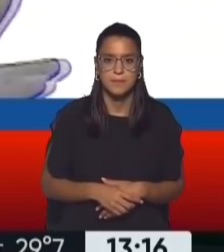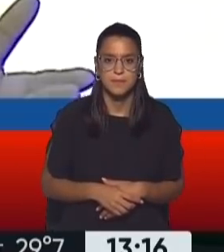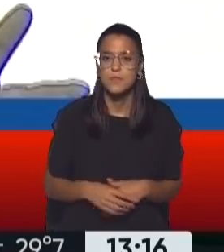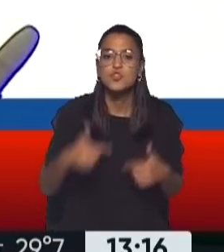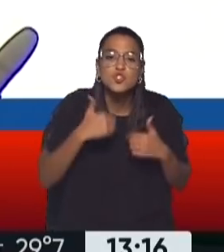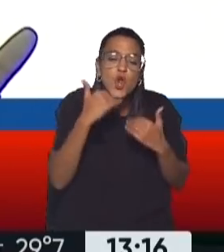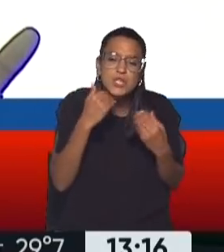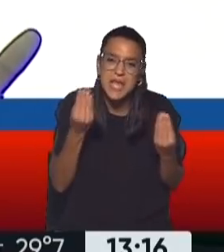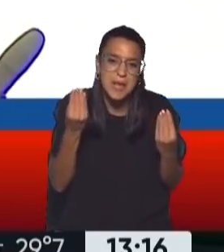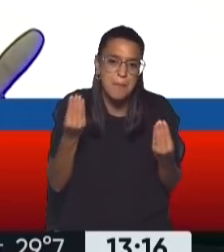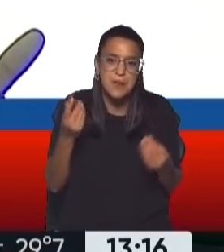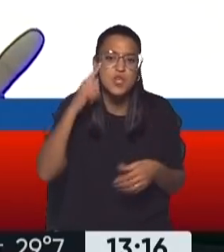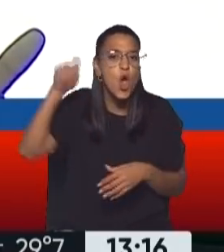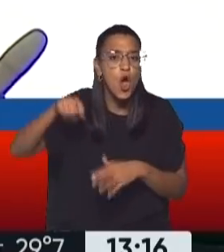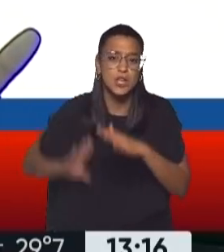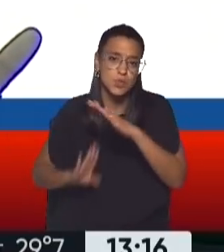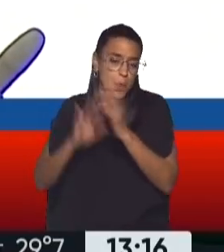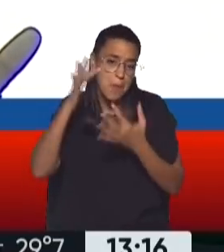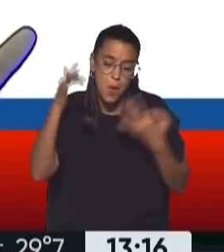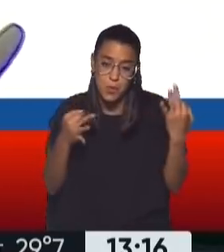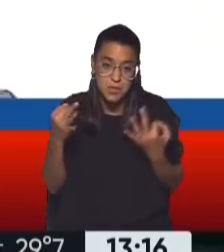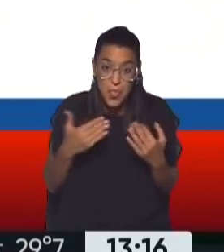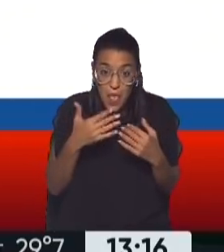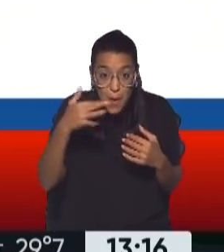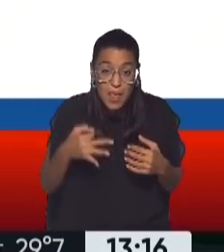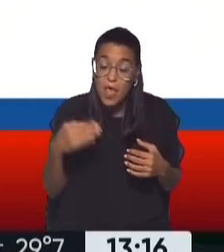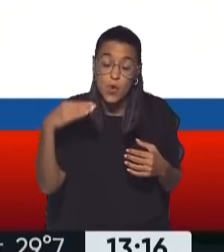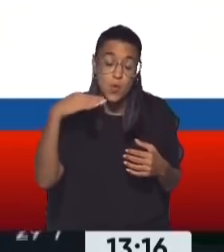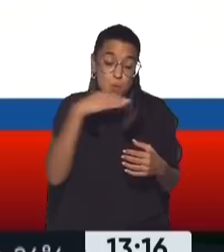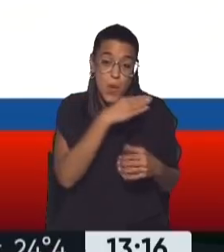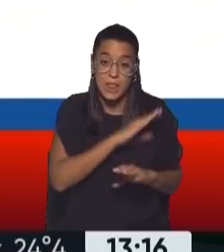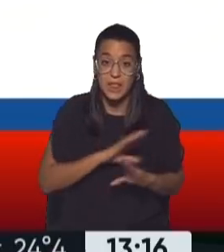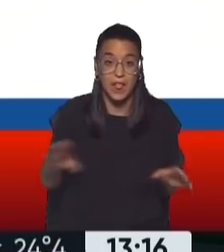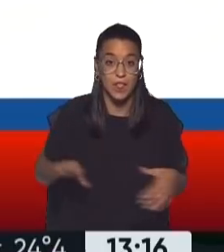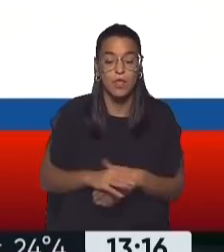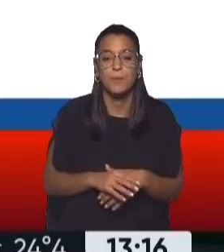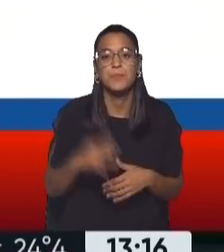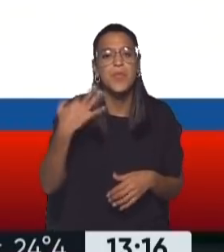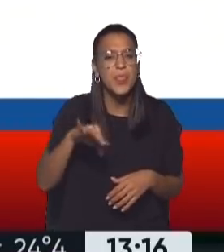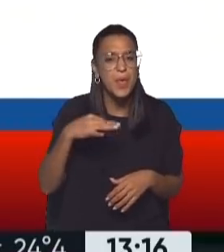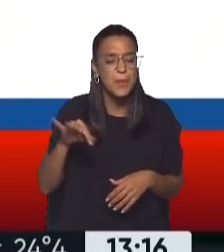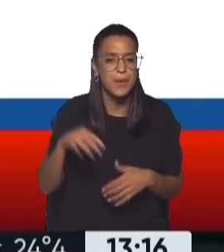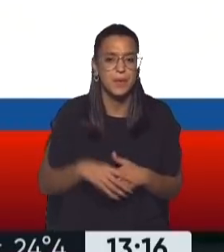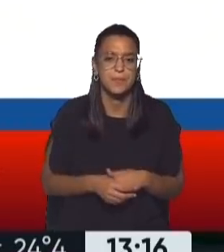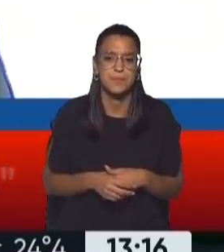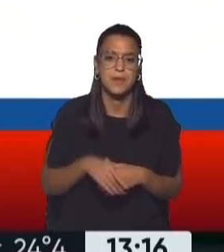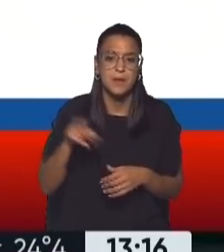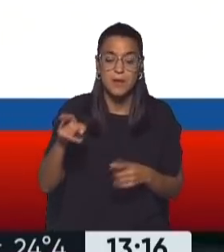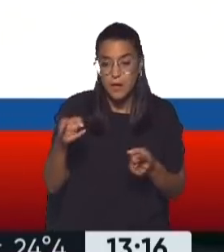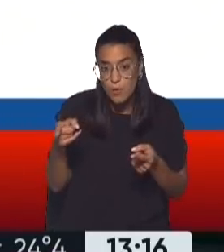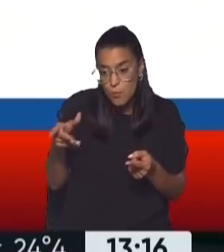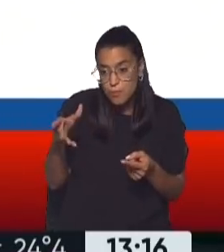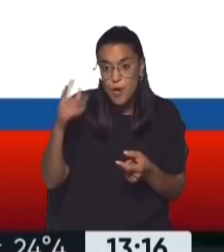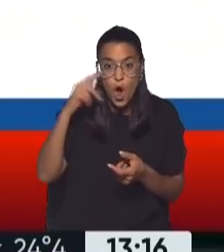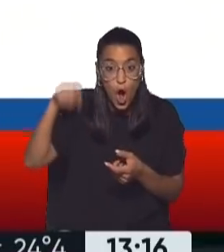Yo no sé qué le pasa a la Corte Suprema de Justicia. La verdad no lo entiendo, porque debería ser un lugar, es un